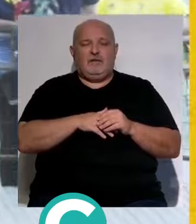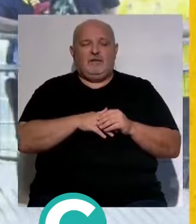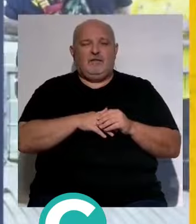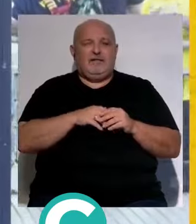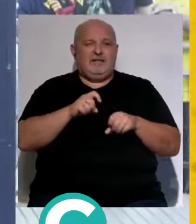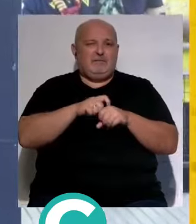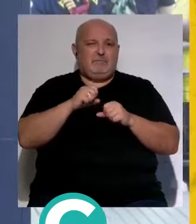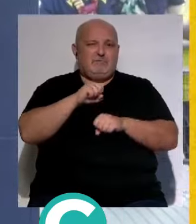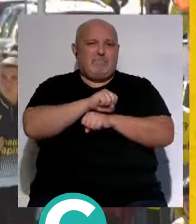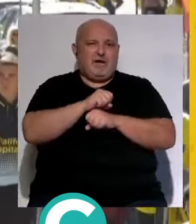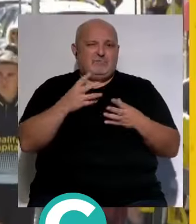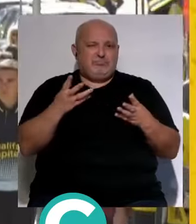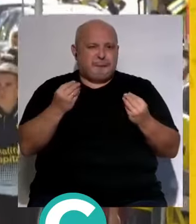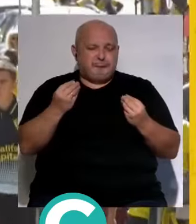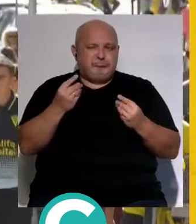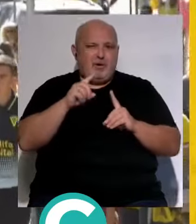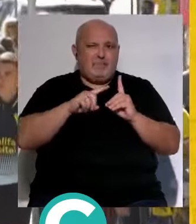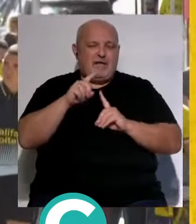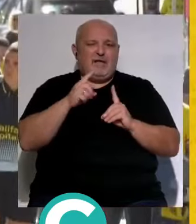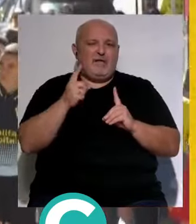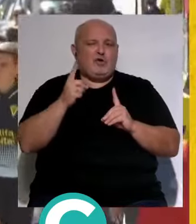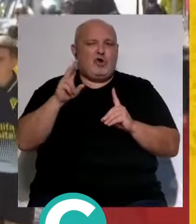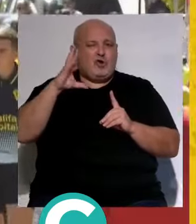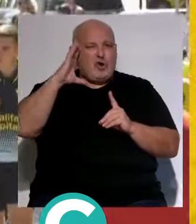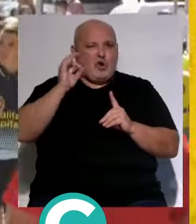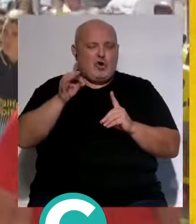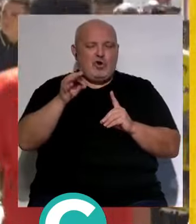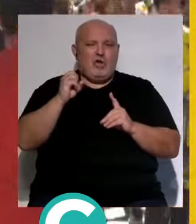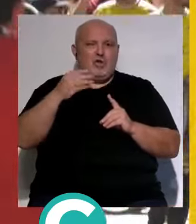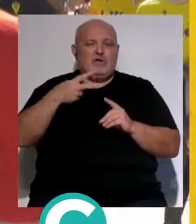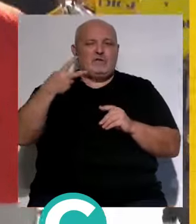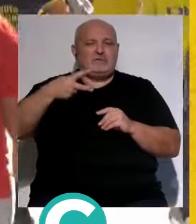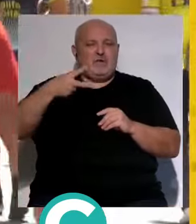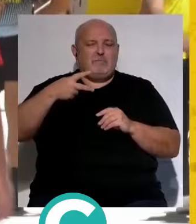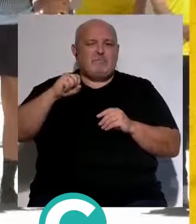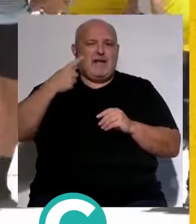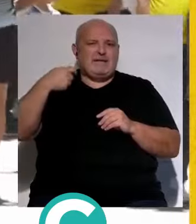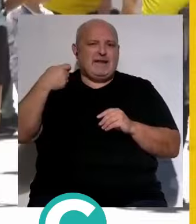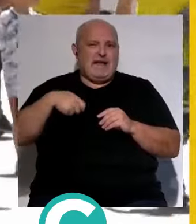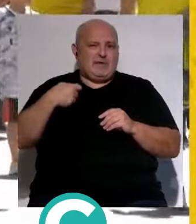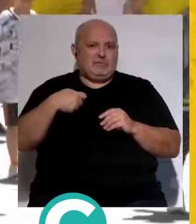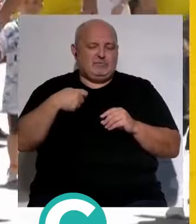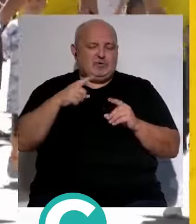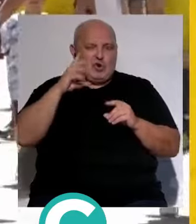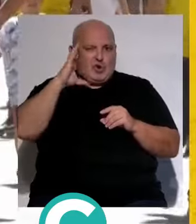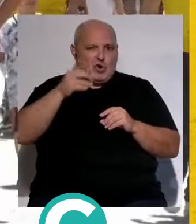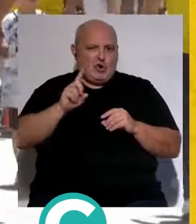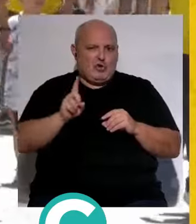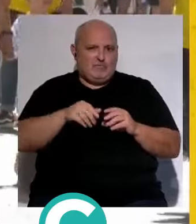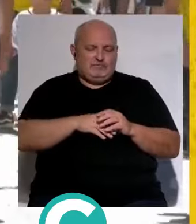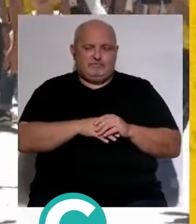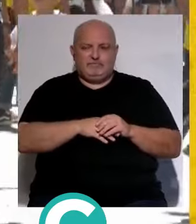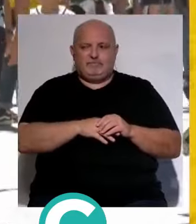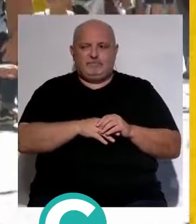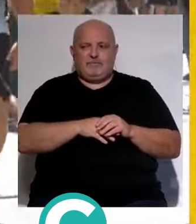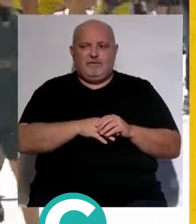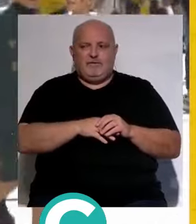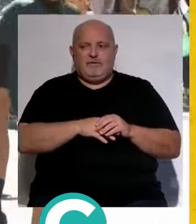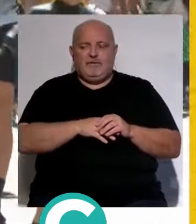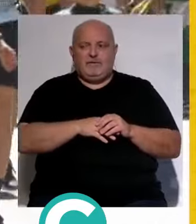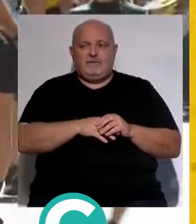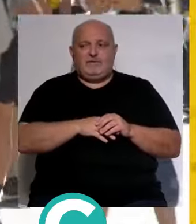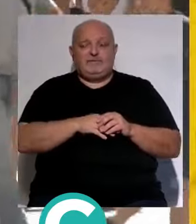con la tasa de paro que tiene, con la idiosincrasia que hay, no es lógico que seamos el club de segunda división con los precios más altos. No es lógico. Es totalmente ilógico.